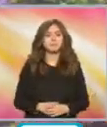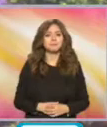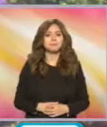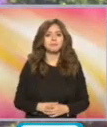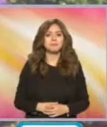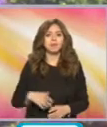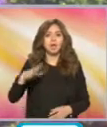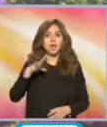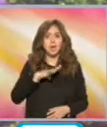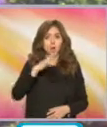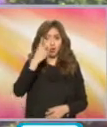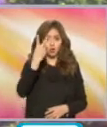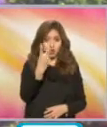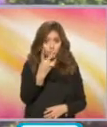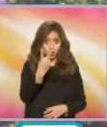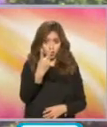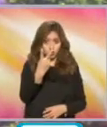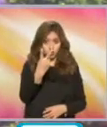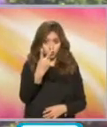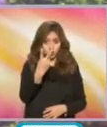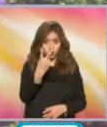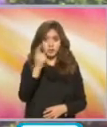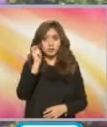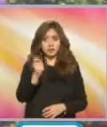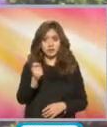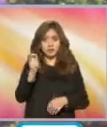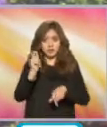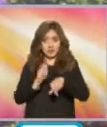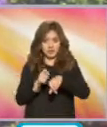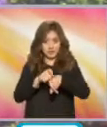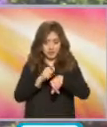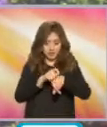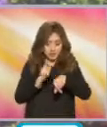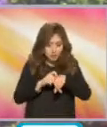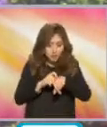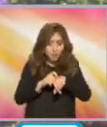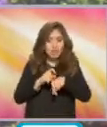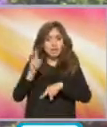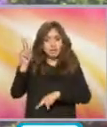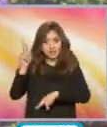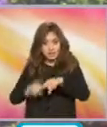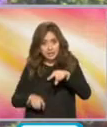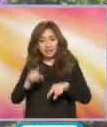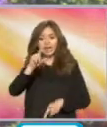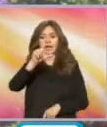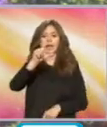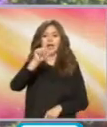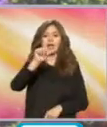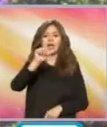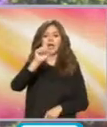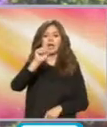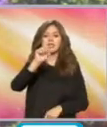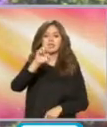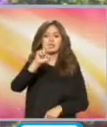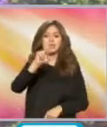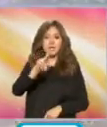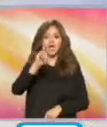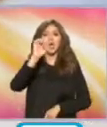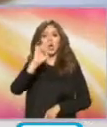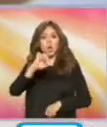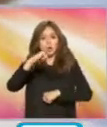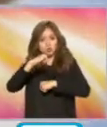dos formas de quitar un tatuaje, ¿no? Se puede quitar, por ejemplo, por láser o se puede quitar con cirugía. ¿Cuál